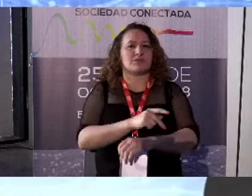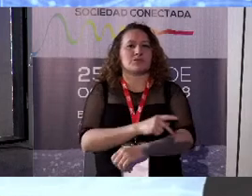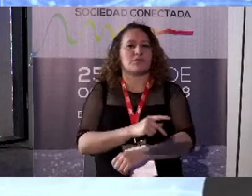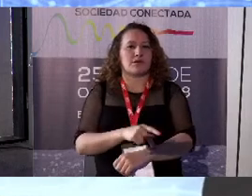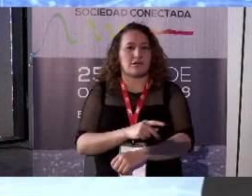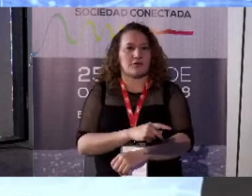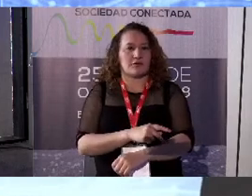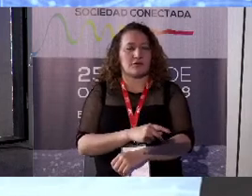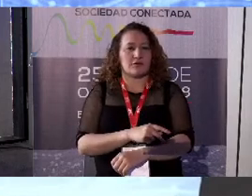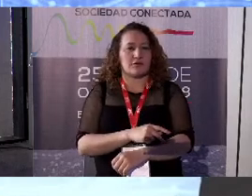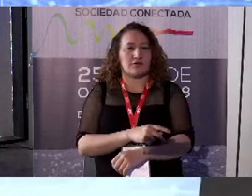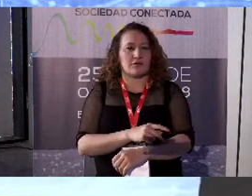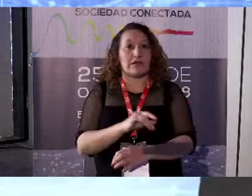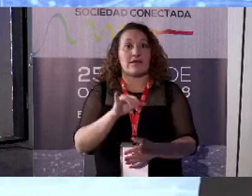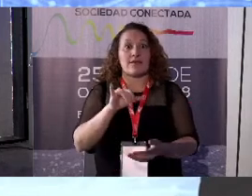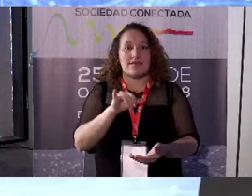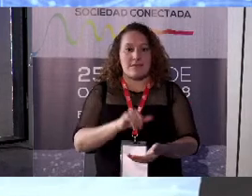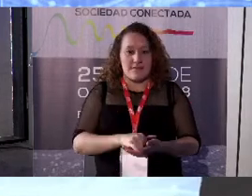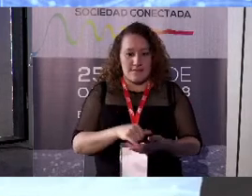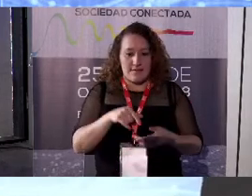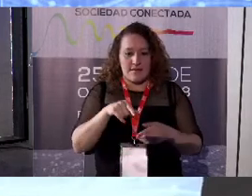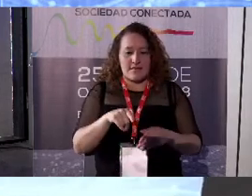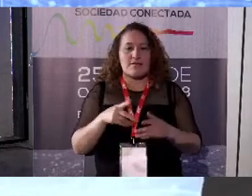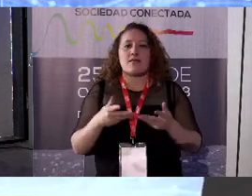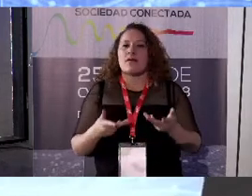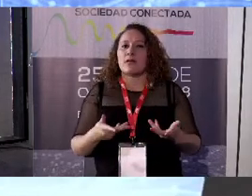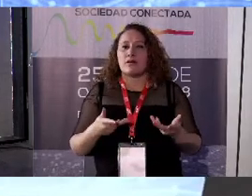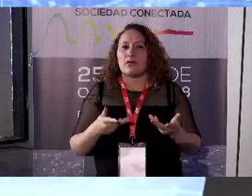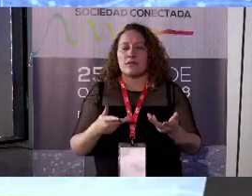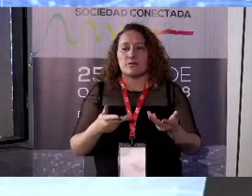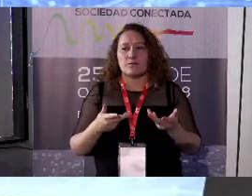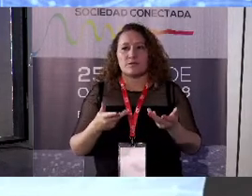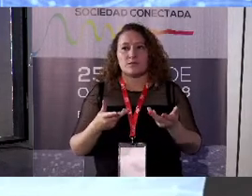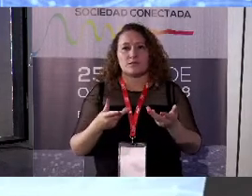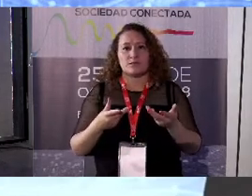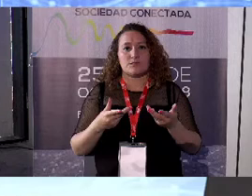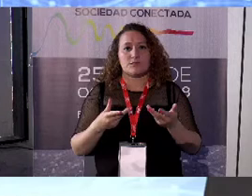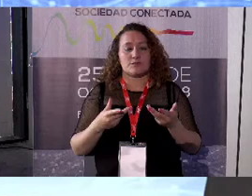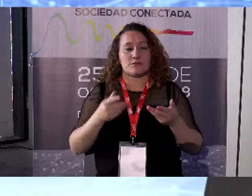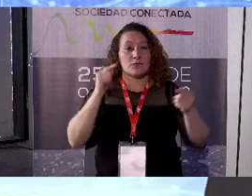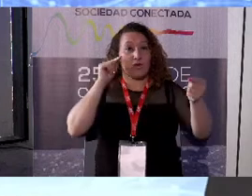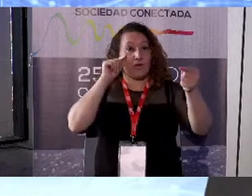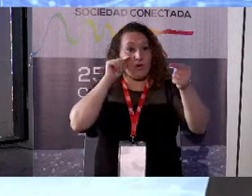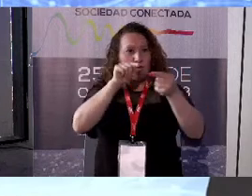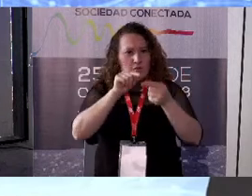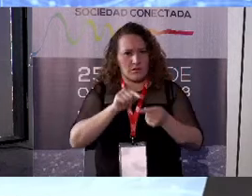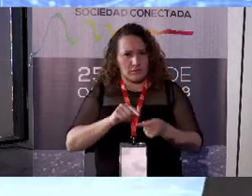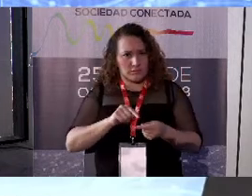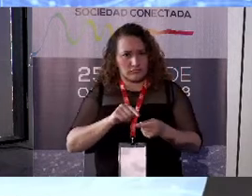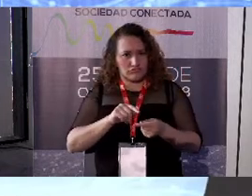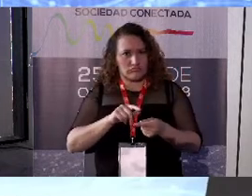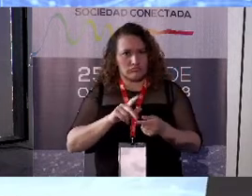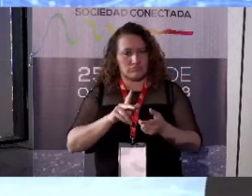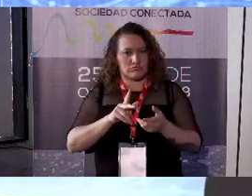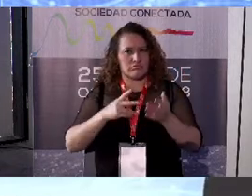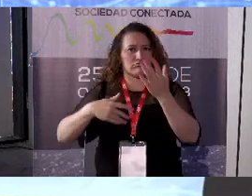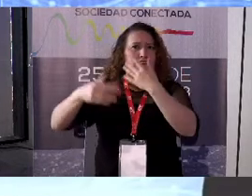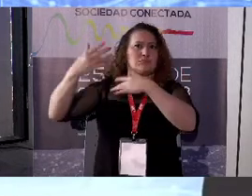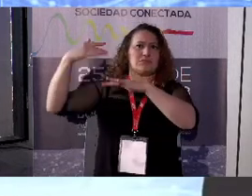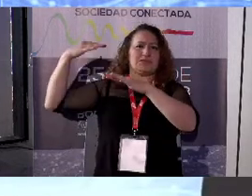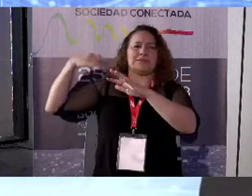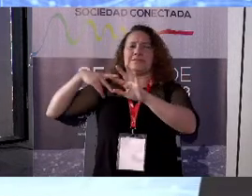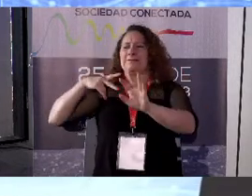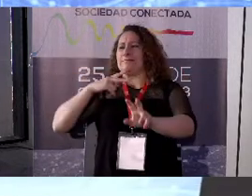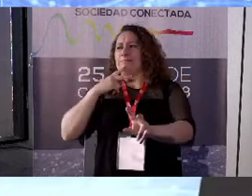esto esto determinó que a pesar de que estos objetivos se vieran en un momento sumamente difíciles de